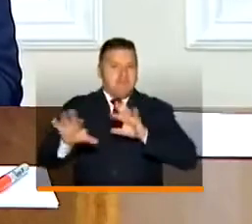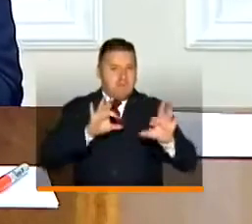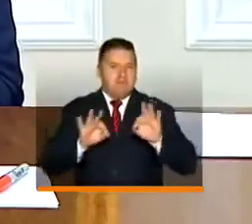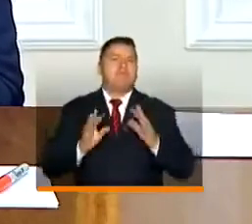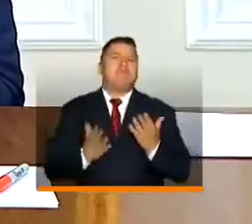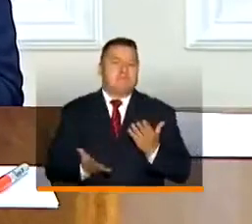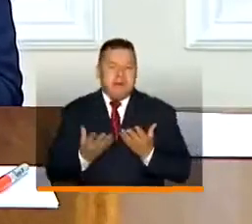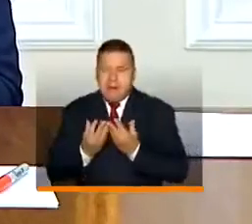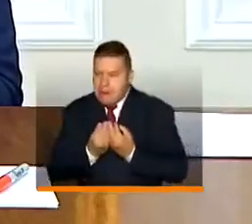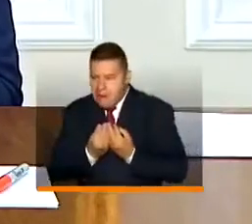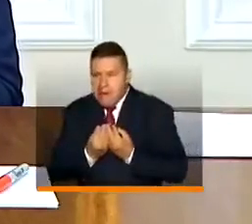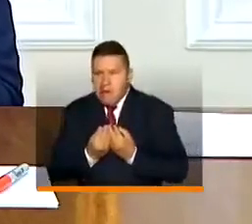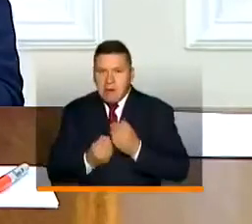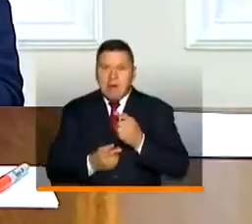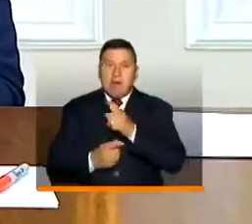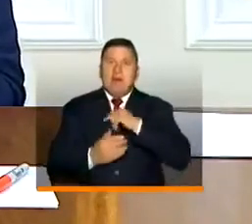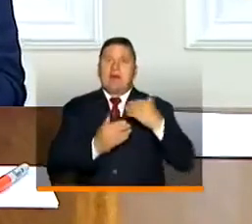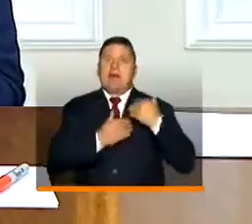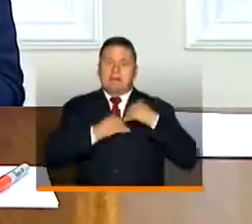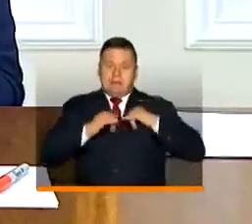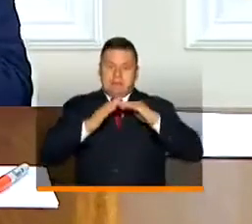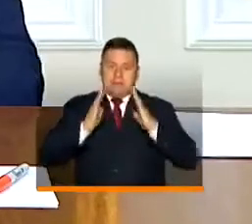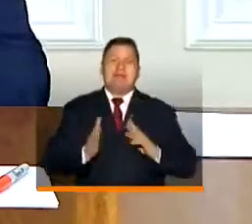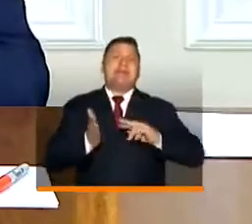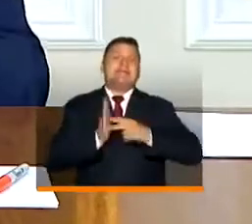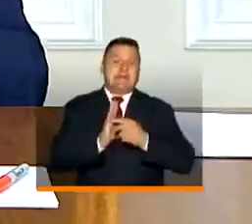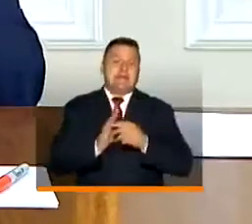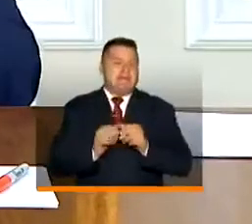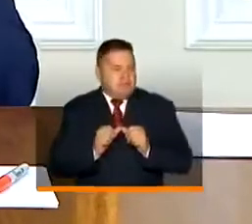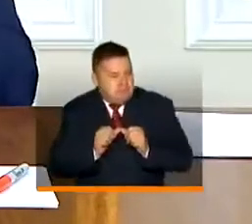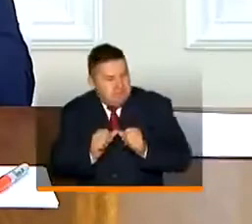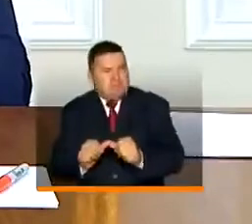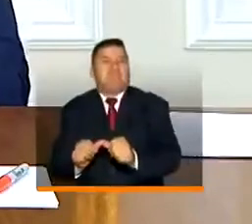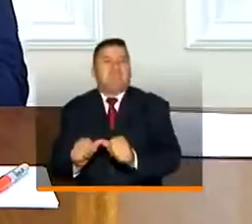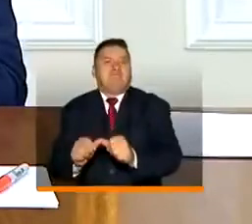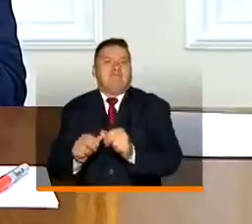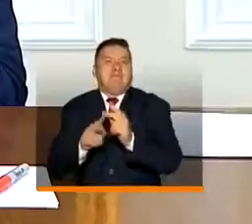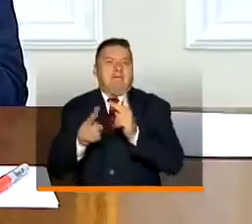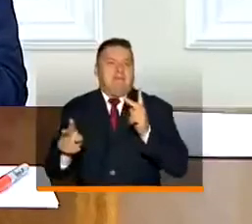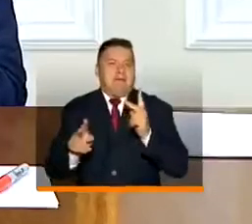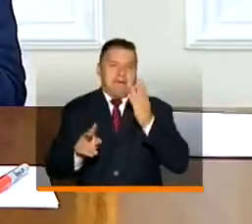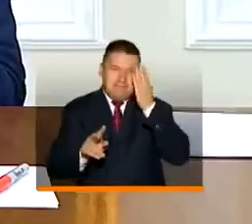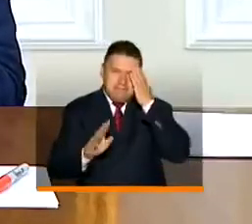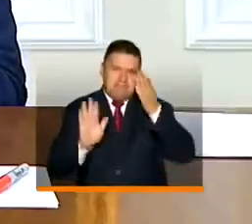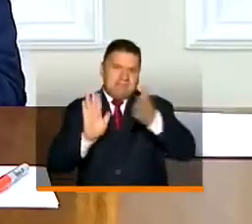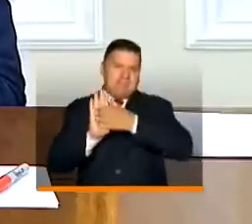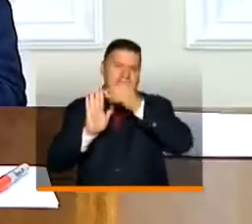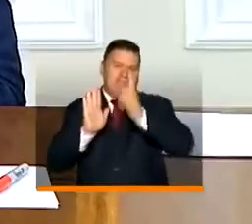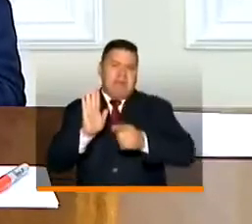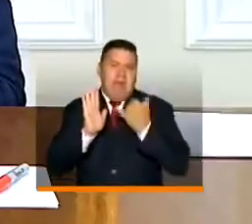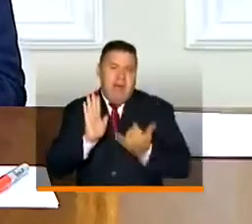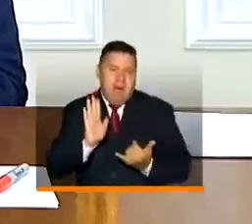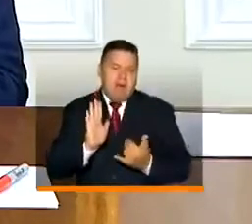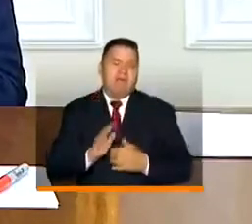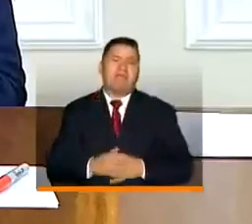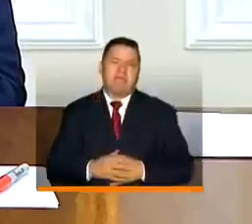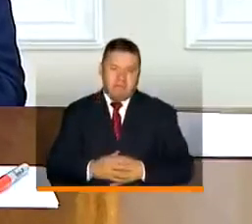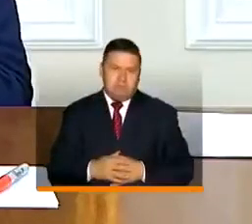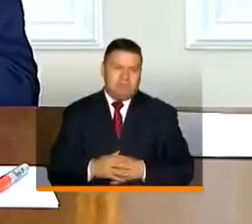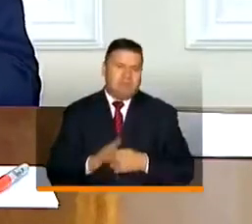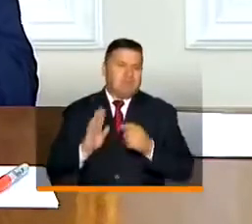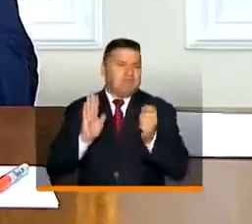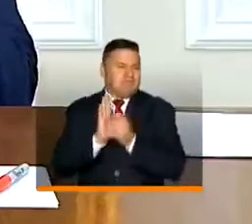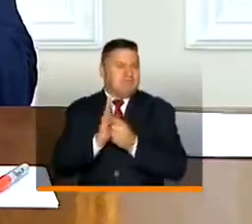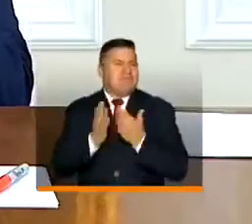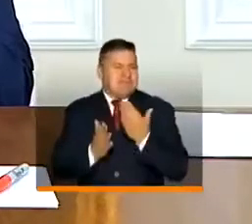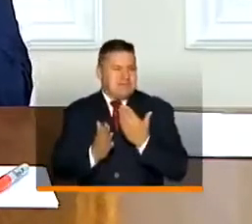con distanciamiento individual responsable, es decir, manteniendo la vigencia de las condiciones actuales y sobre